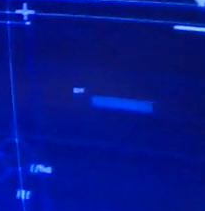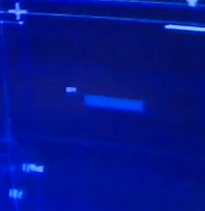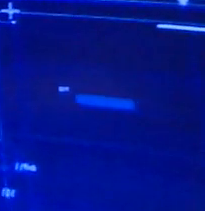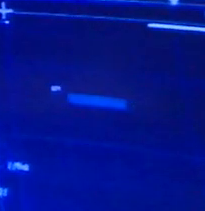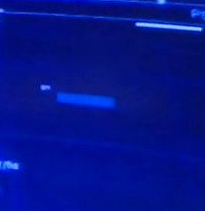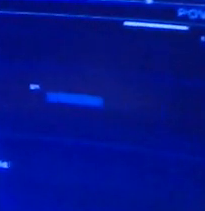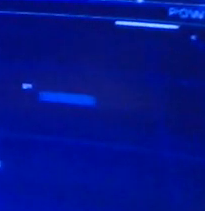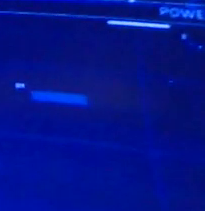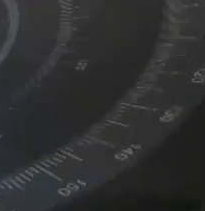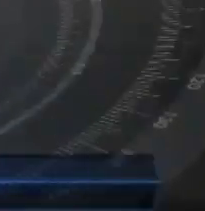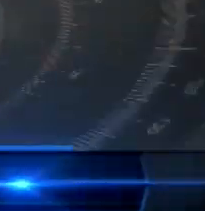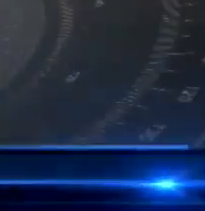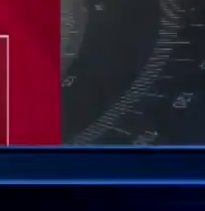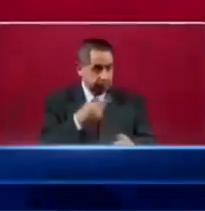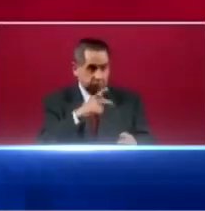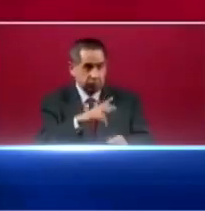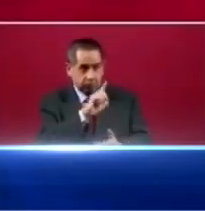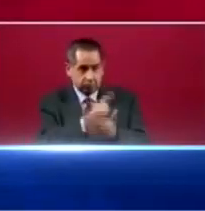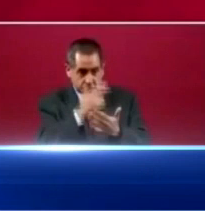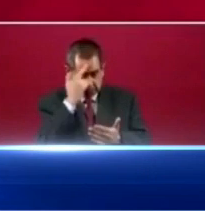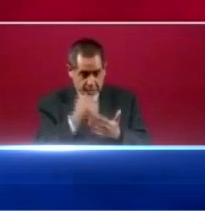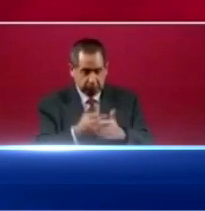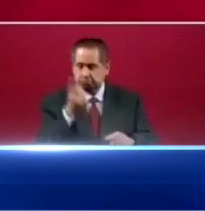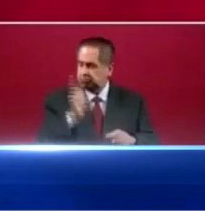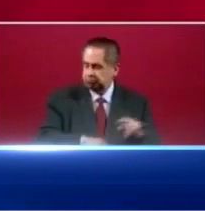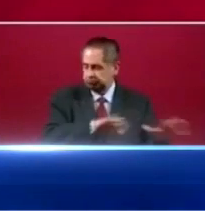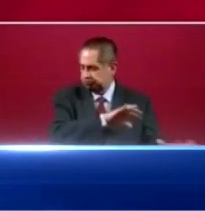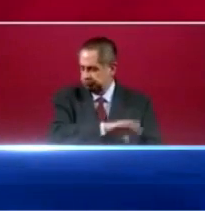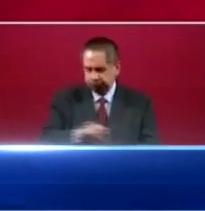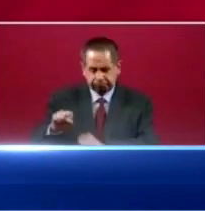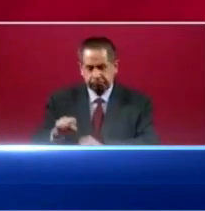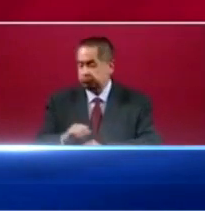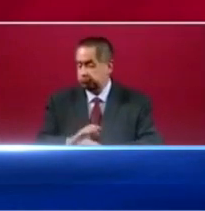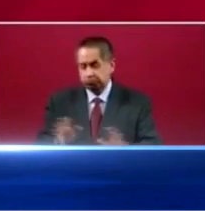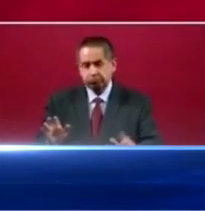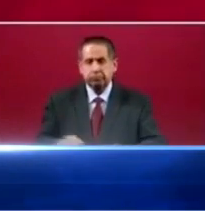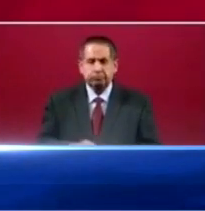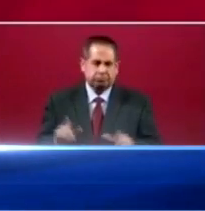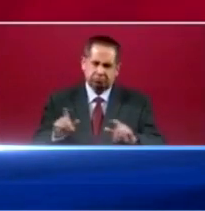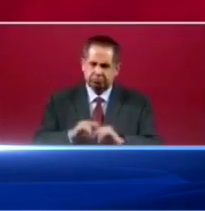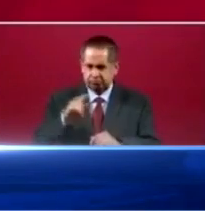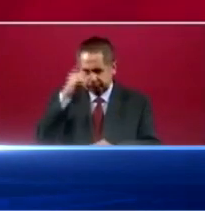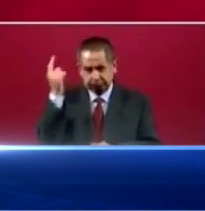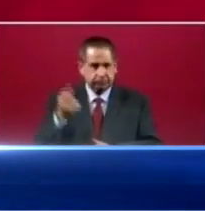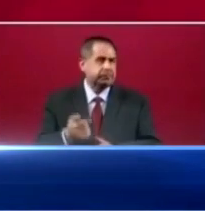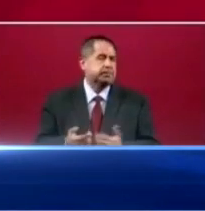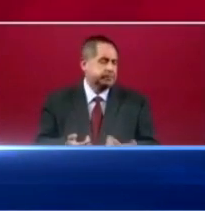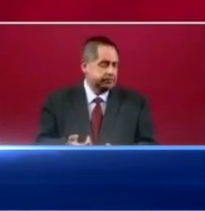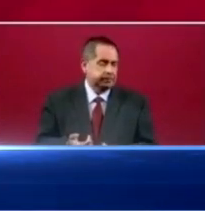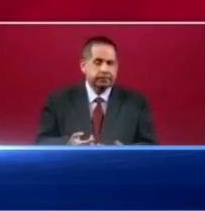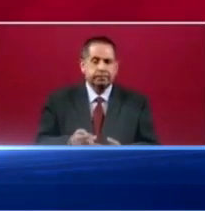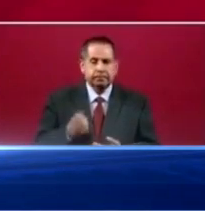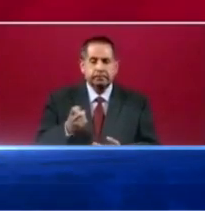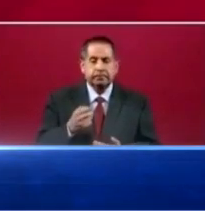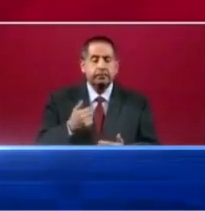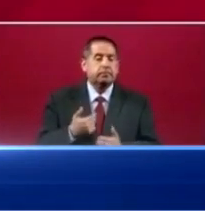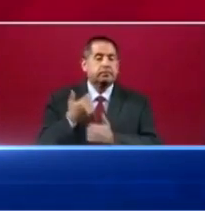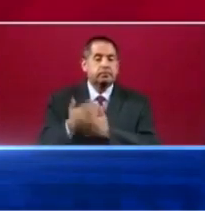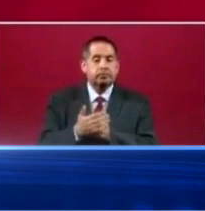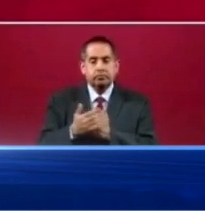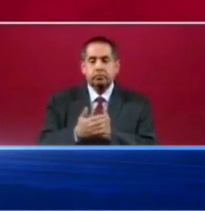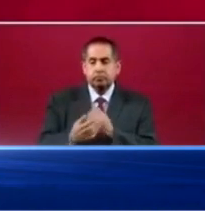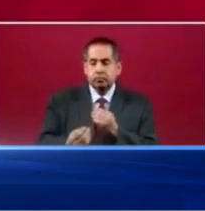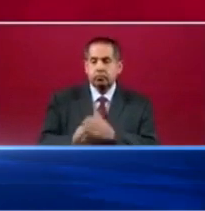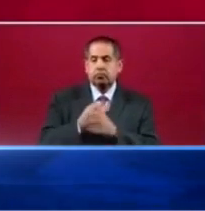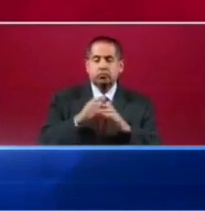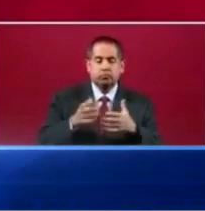A propósito de esta información, la reciente aprobación de las reformas referentes a la creación de la Guardia Nacional, la ampliación